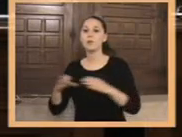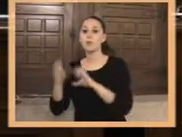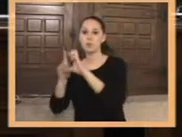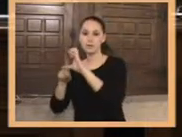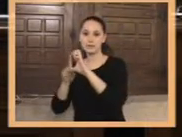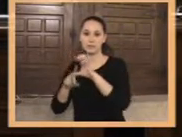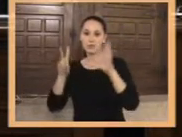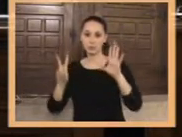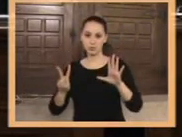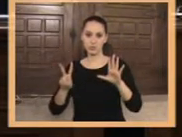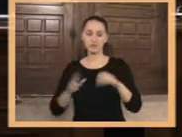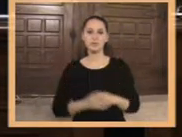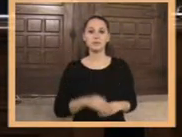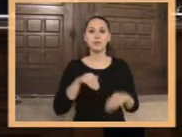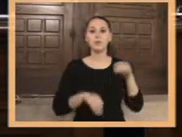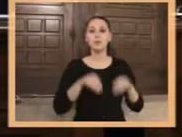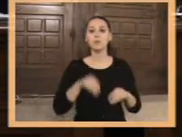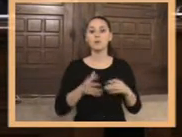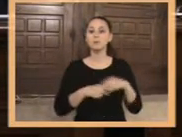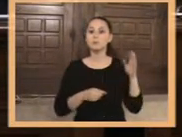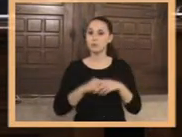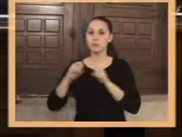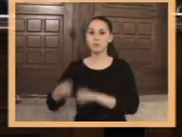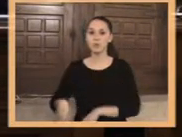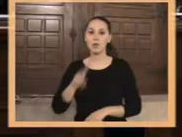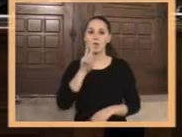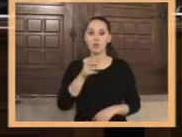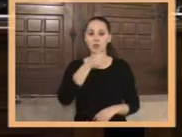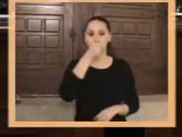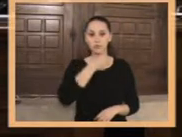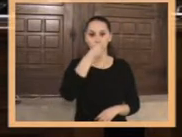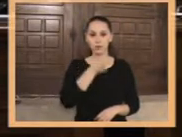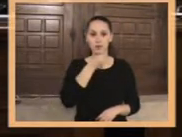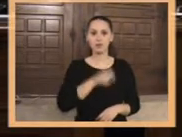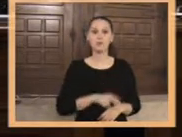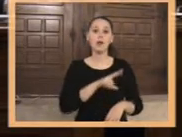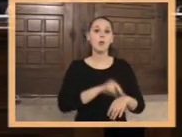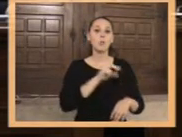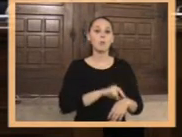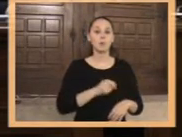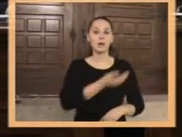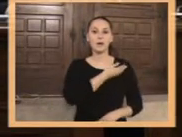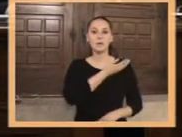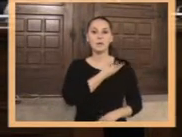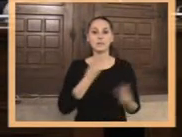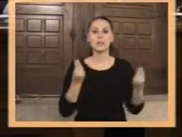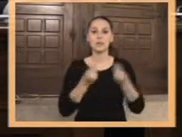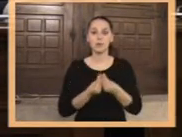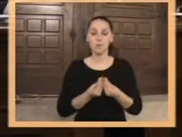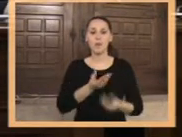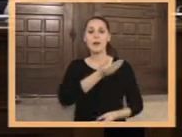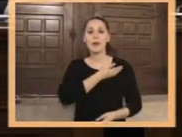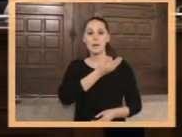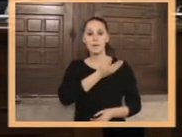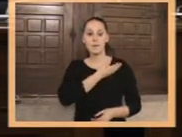votos. Se abstienen los 2 representantes del Grupo Socialista, el vocal de Plasencia en Común y el vocal de Ciudadanos,